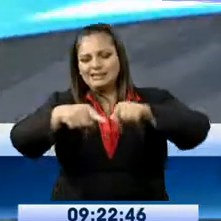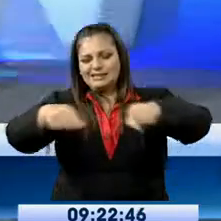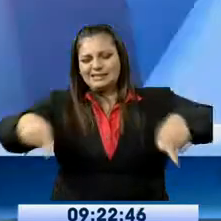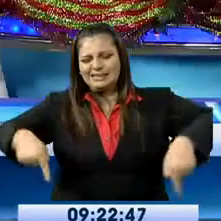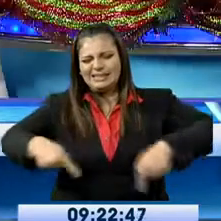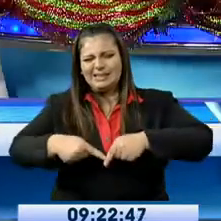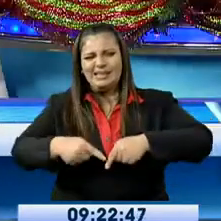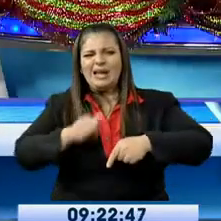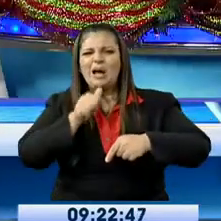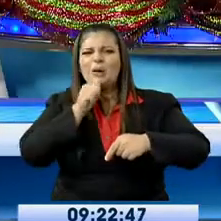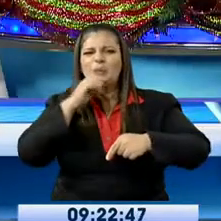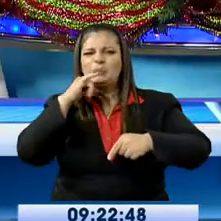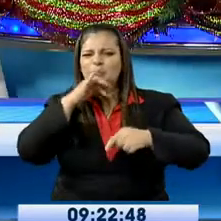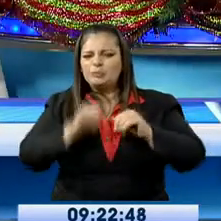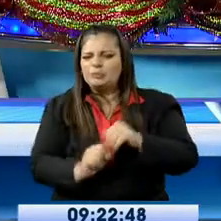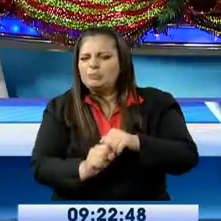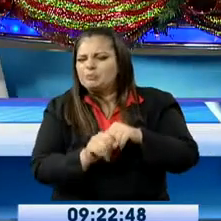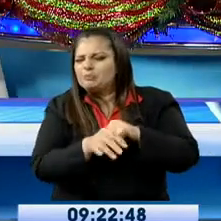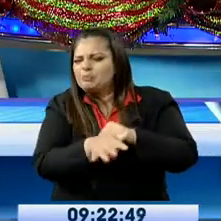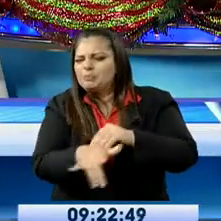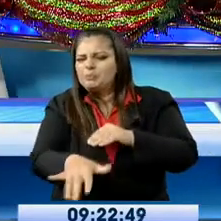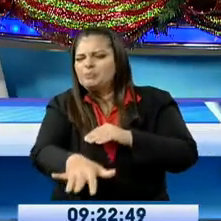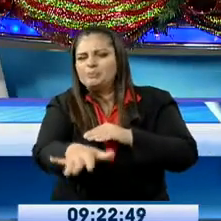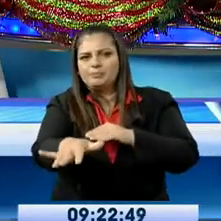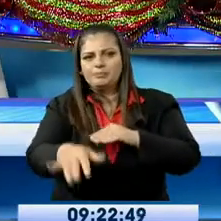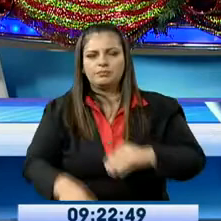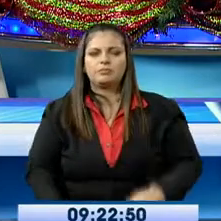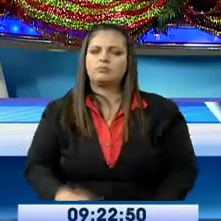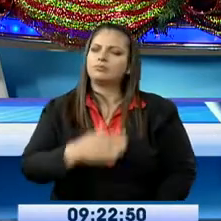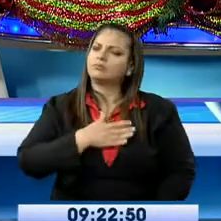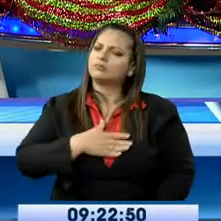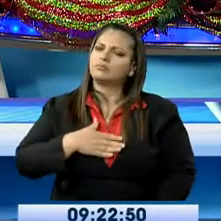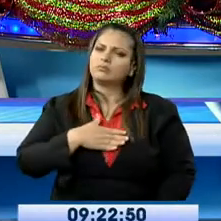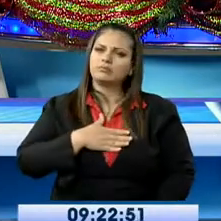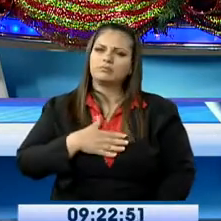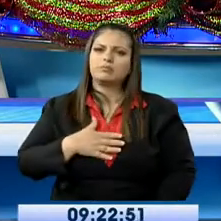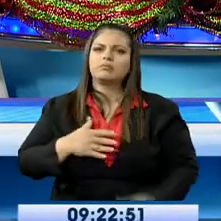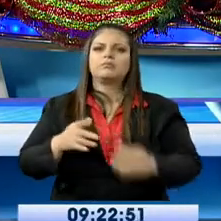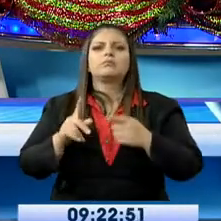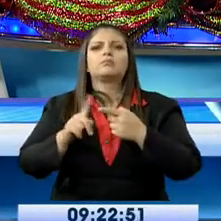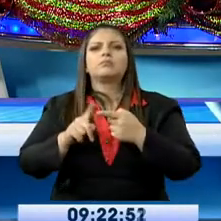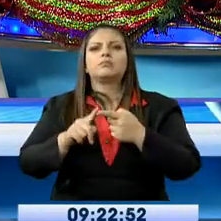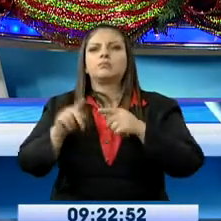quiere realizar el mismo problema. Ajá. Por favor, Interagua, EMAPAC, que determine que